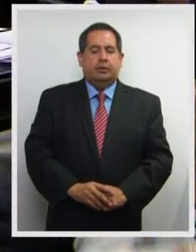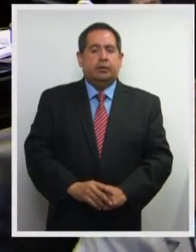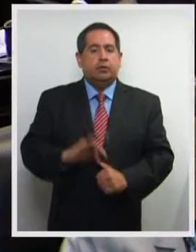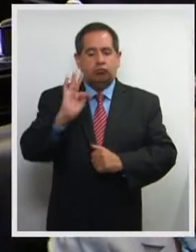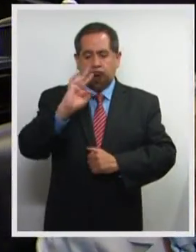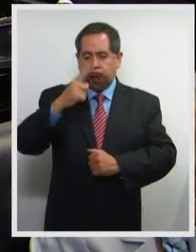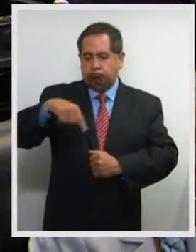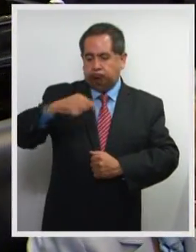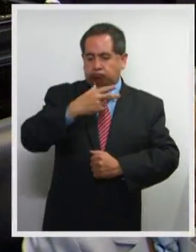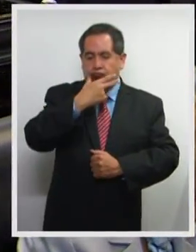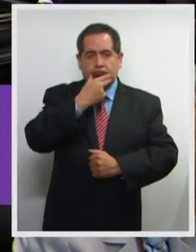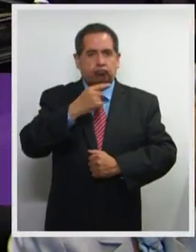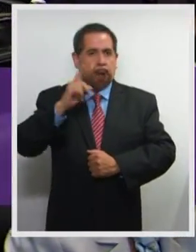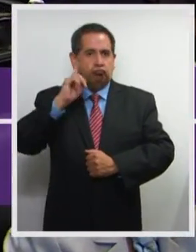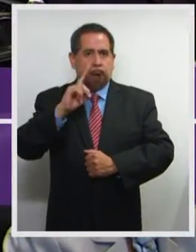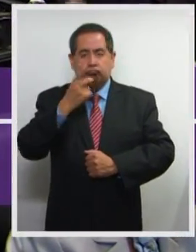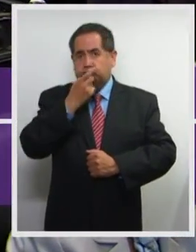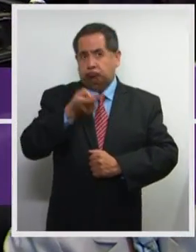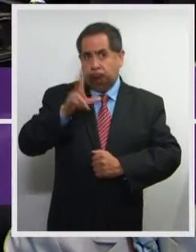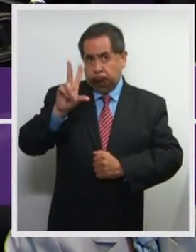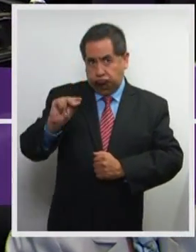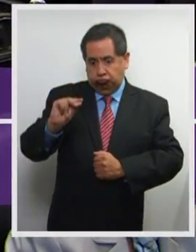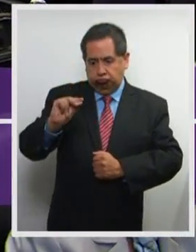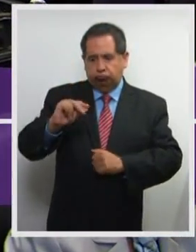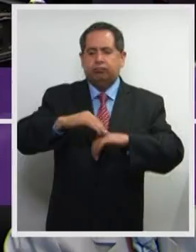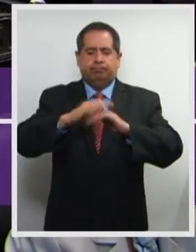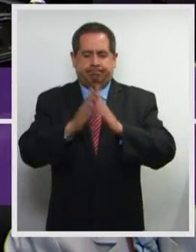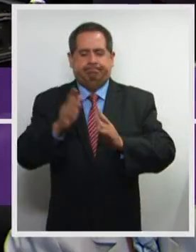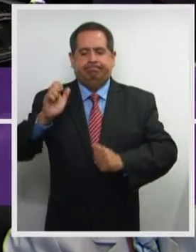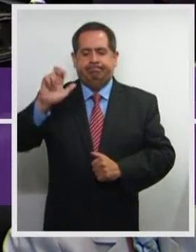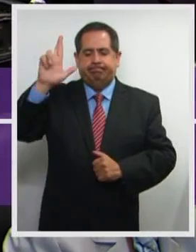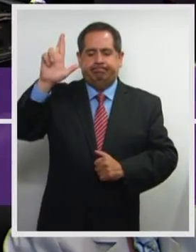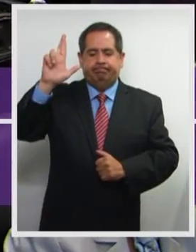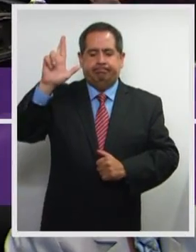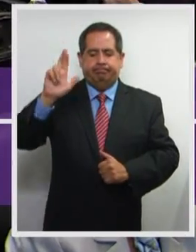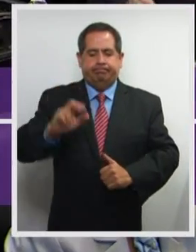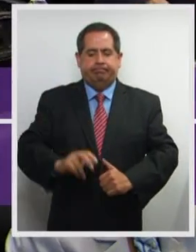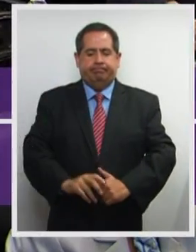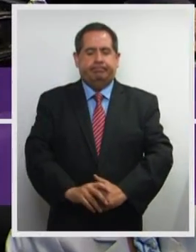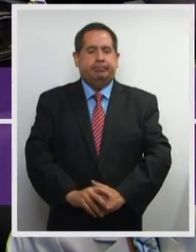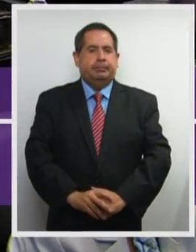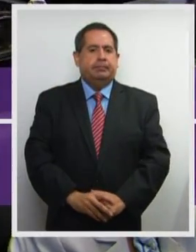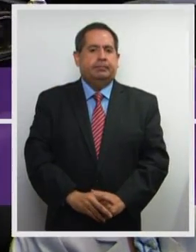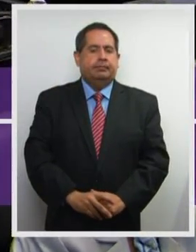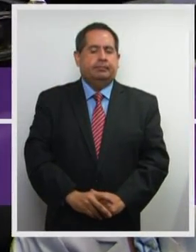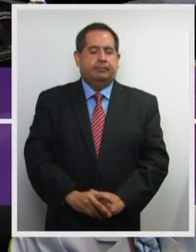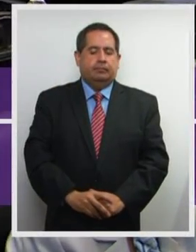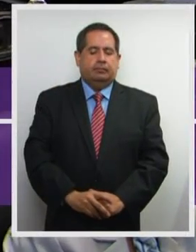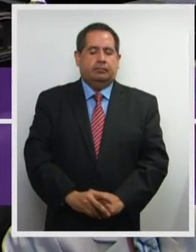Las y los constituyentes que estén por la negativa, sírvanse manifestarlo.